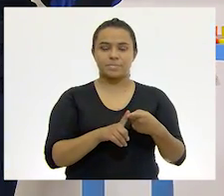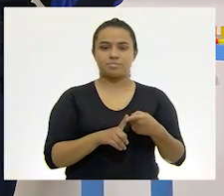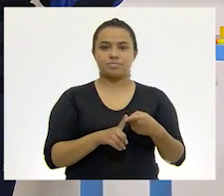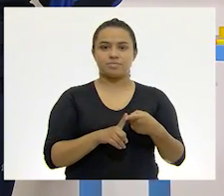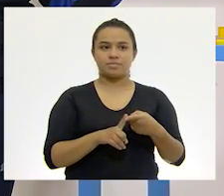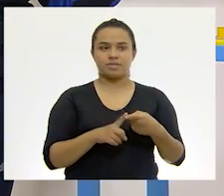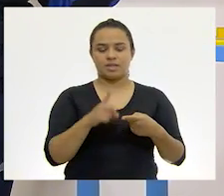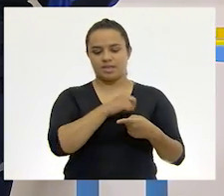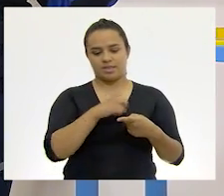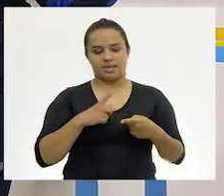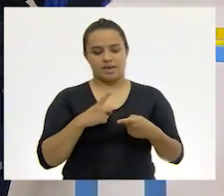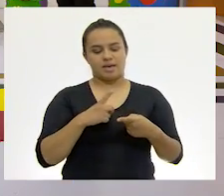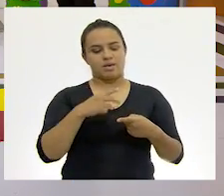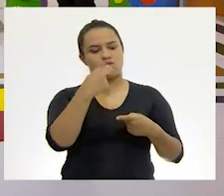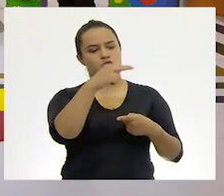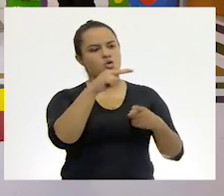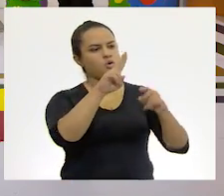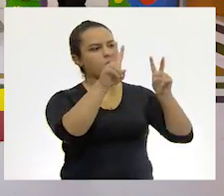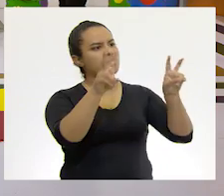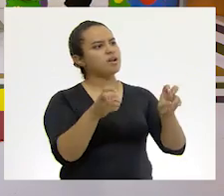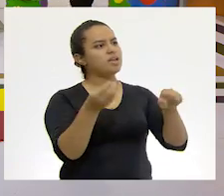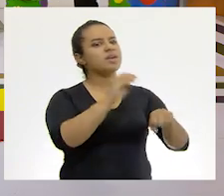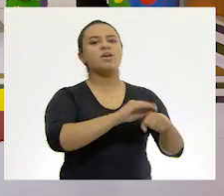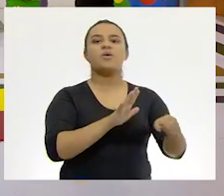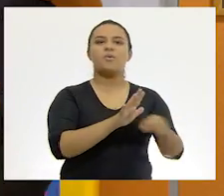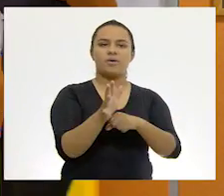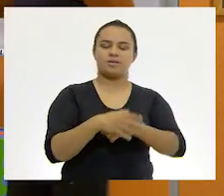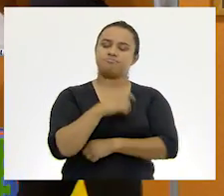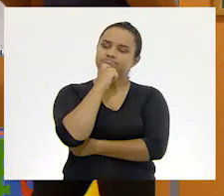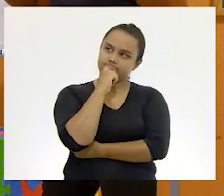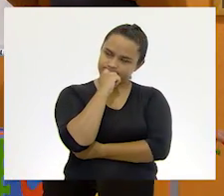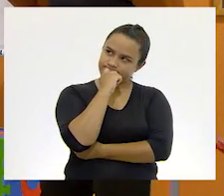titularlos. Claro. ¿Cómo se van a llamar?